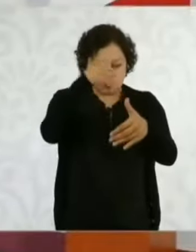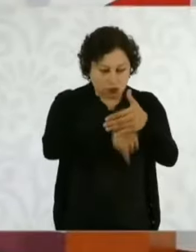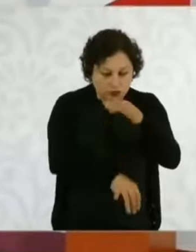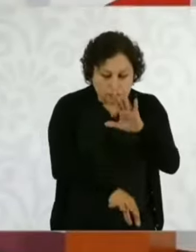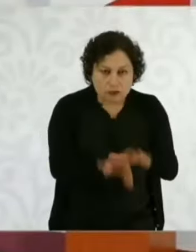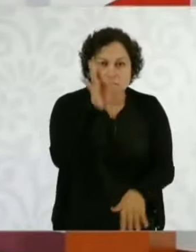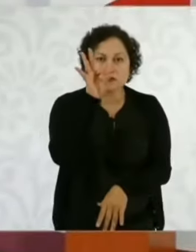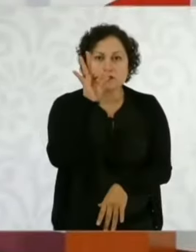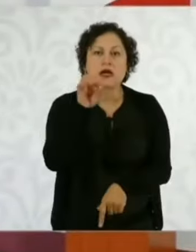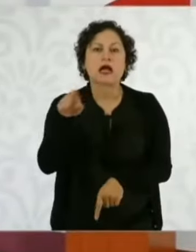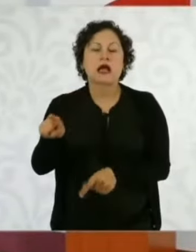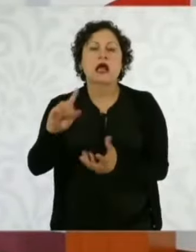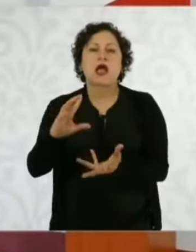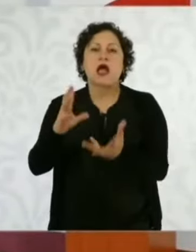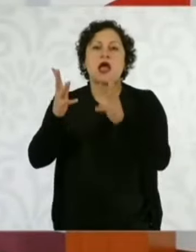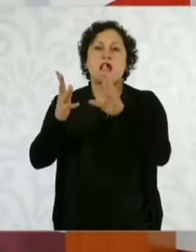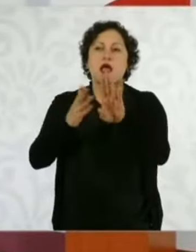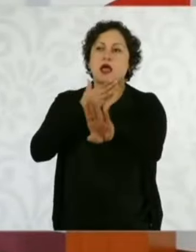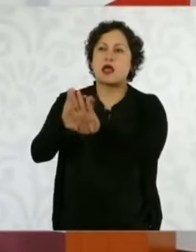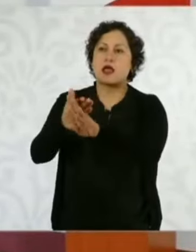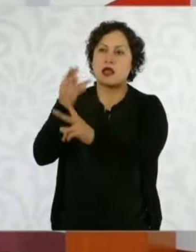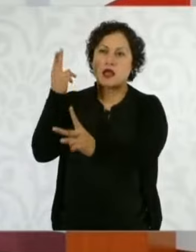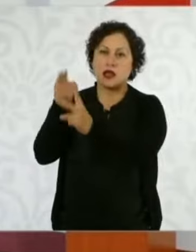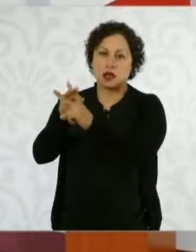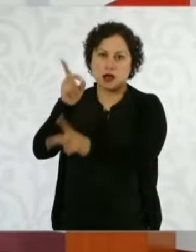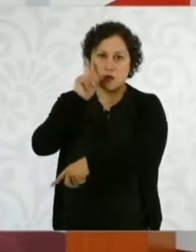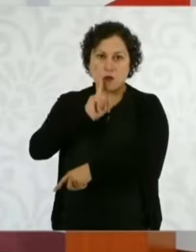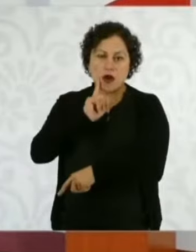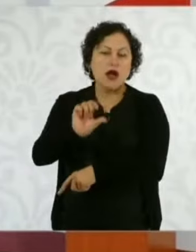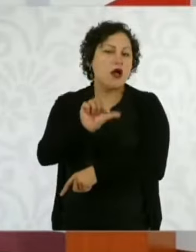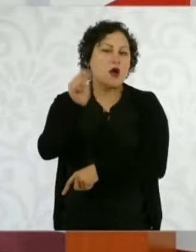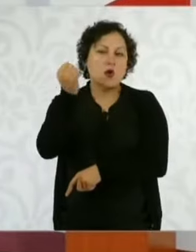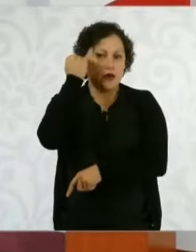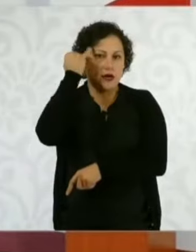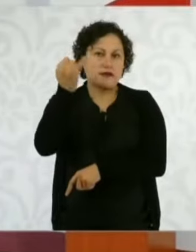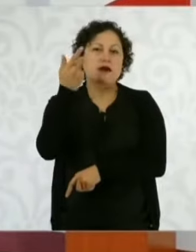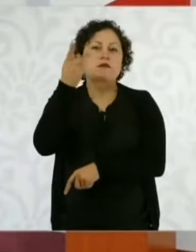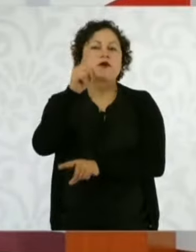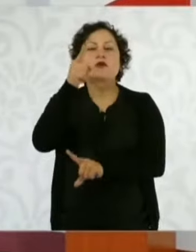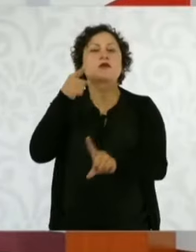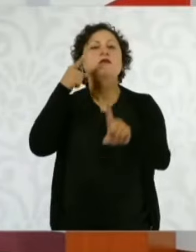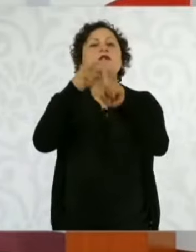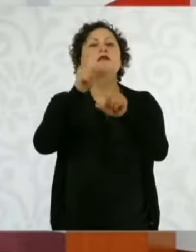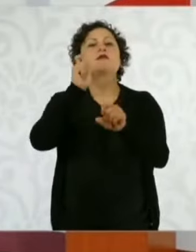violencia es por otros motivos, nuestro objetivo es que haya paz en todo el país.